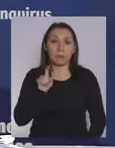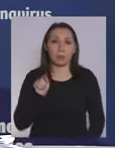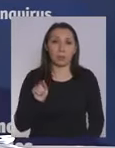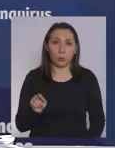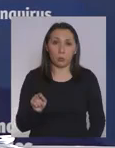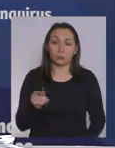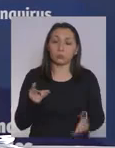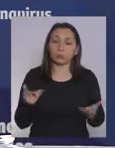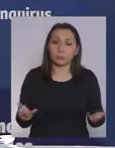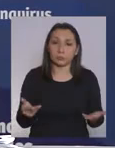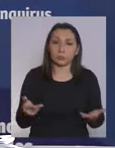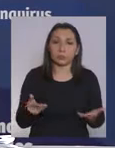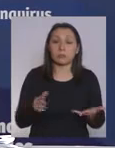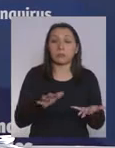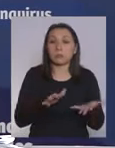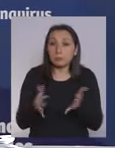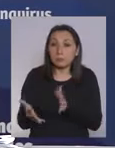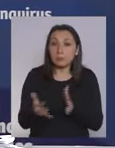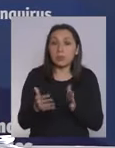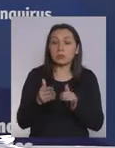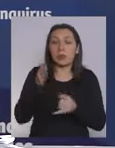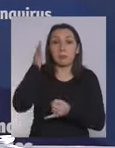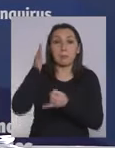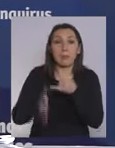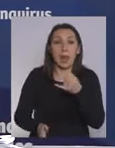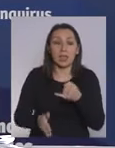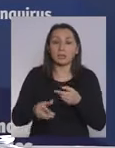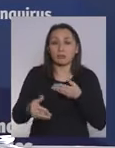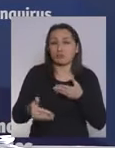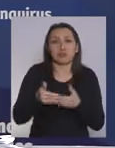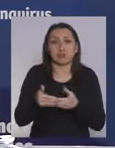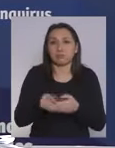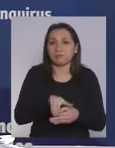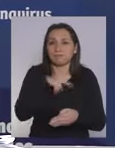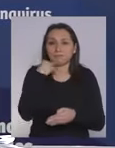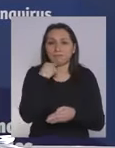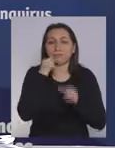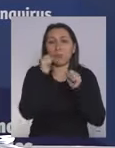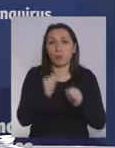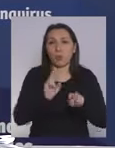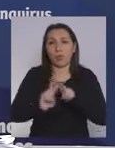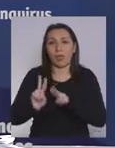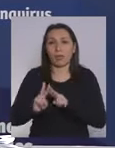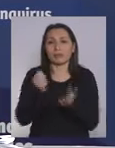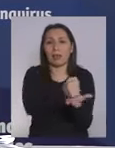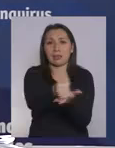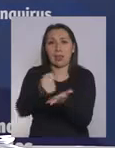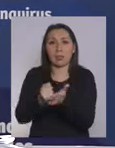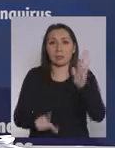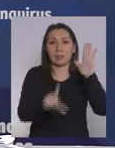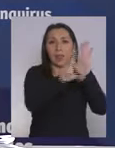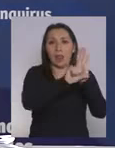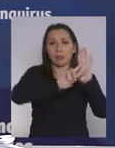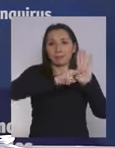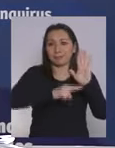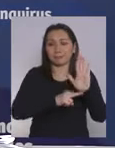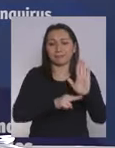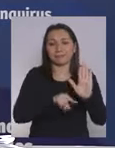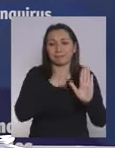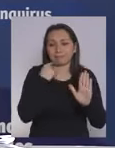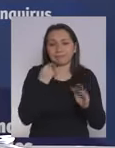y aparentemente los plazos son demasiado cortos para llevar a trámite una ley que